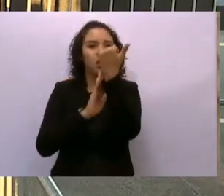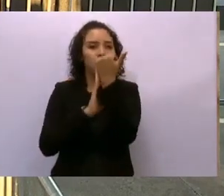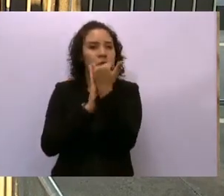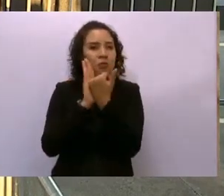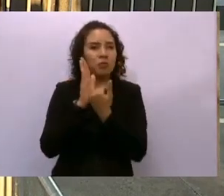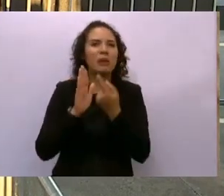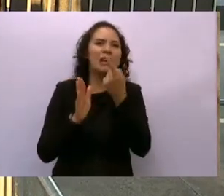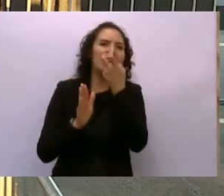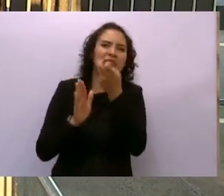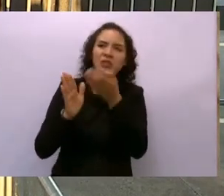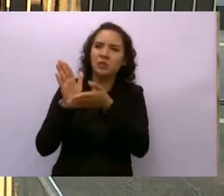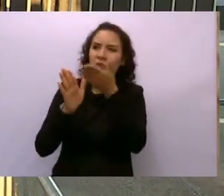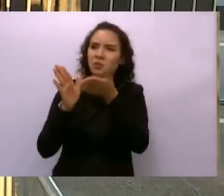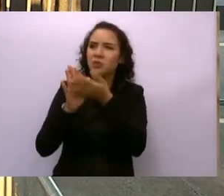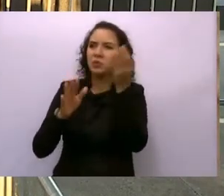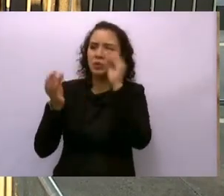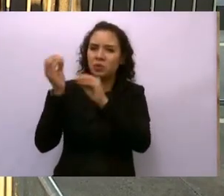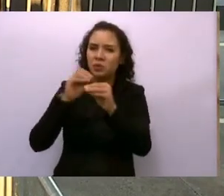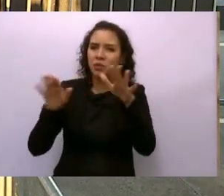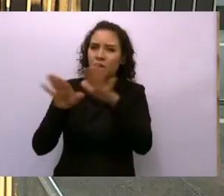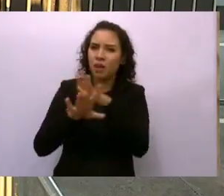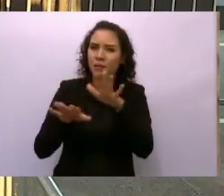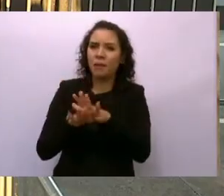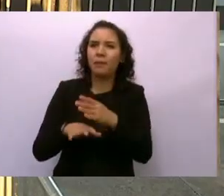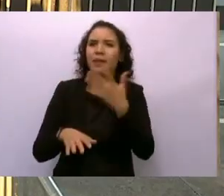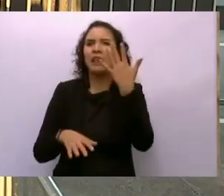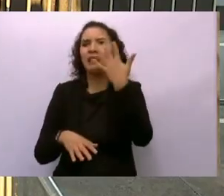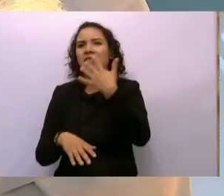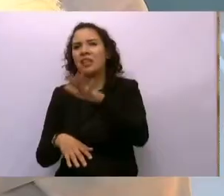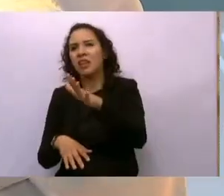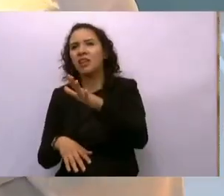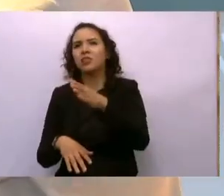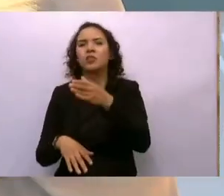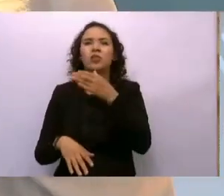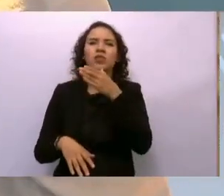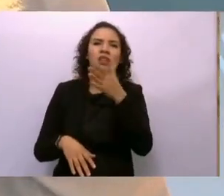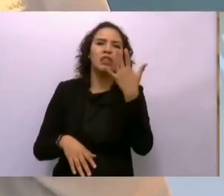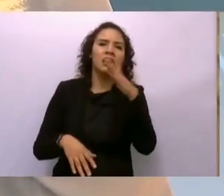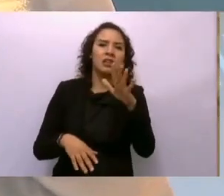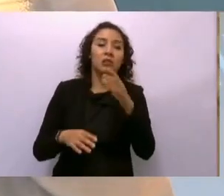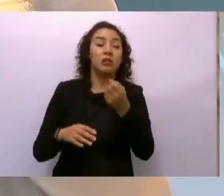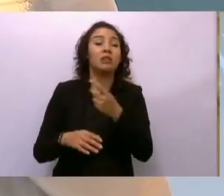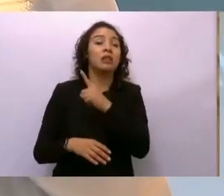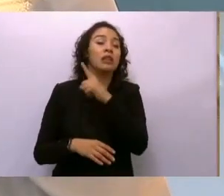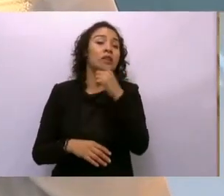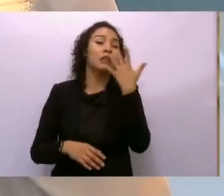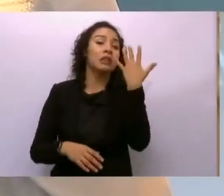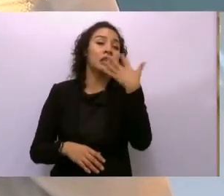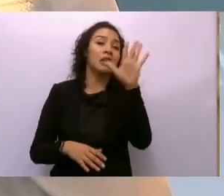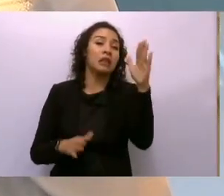por la modificación nada más de 10 contratos de 10 reclusorios? 10,000 millones